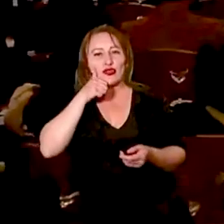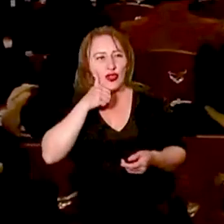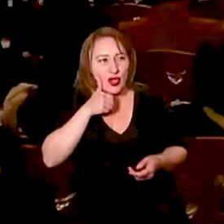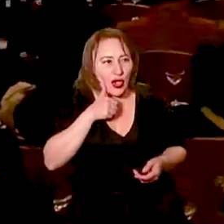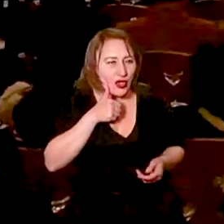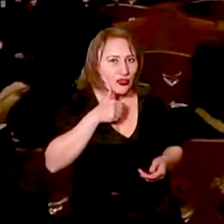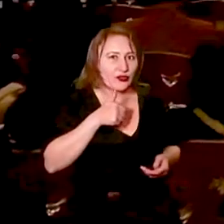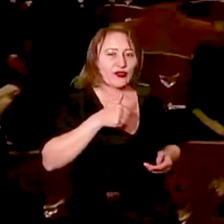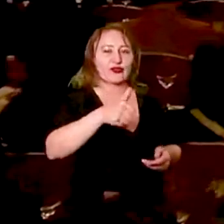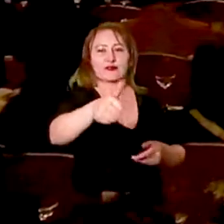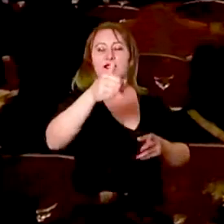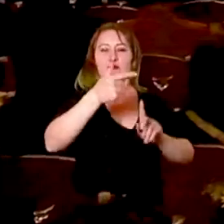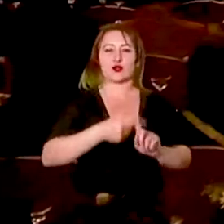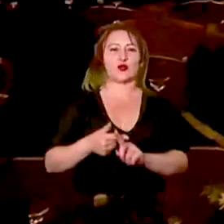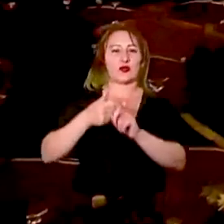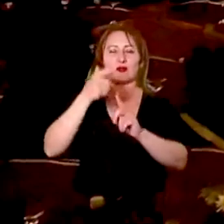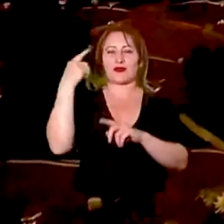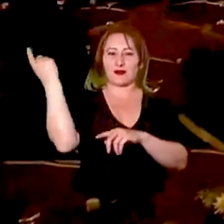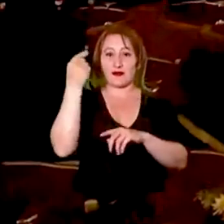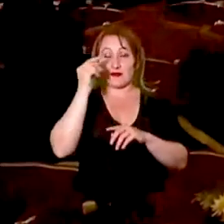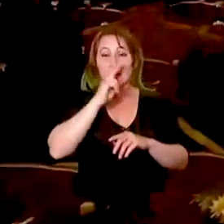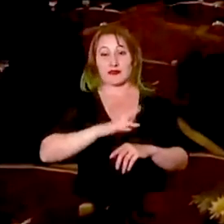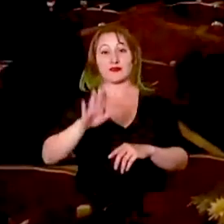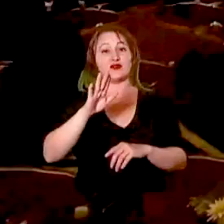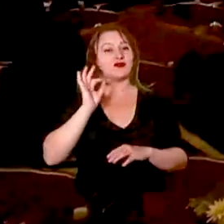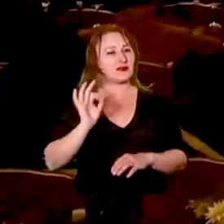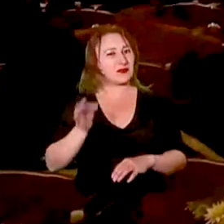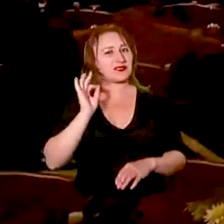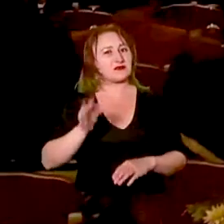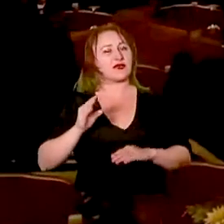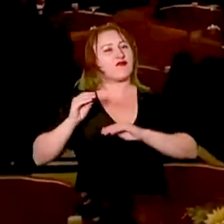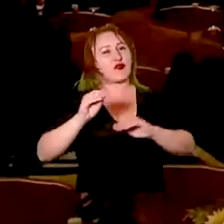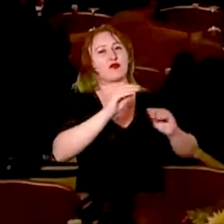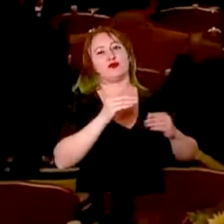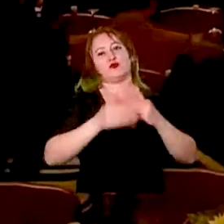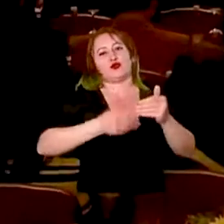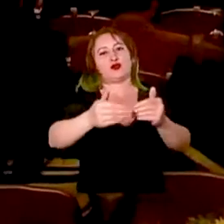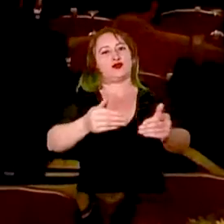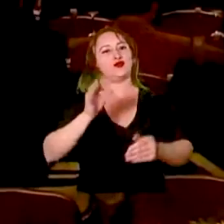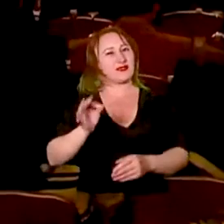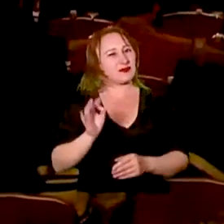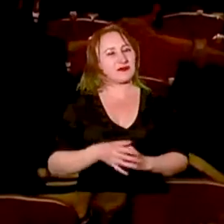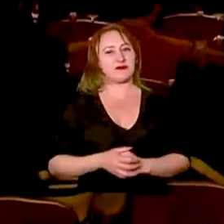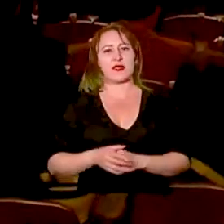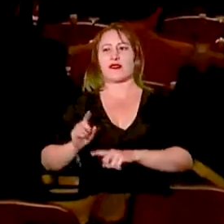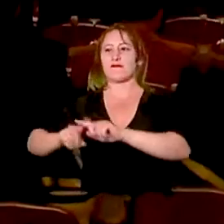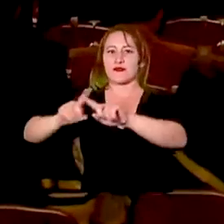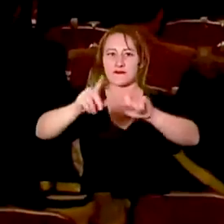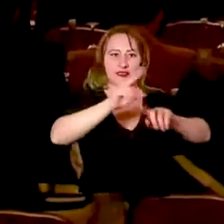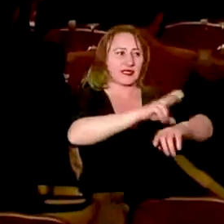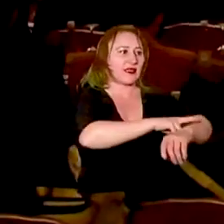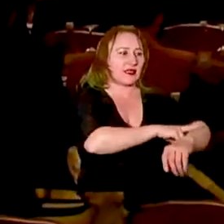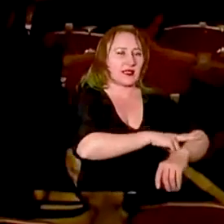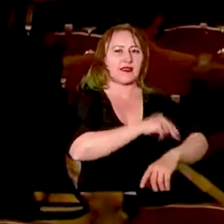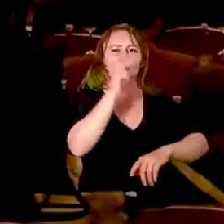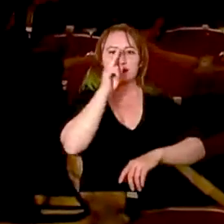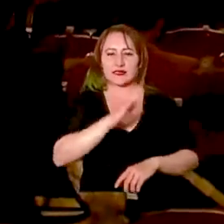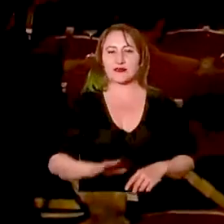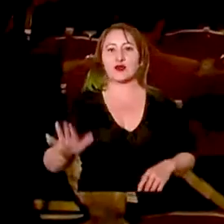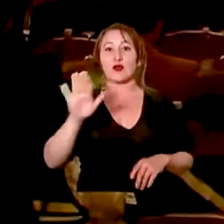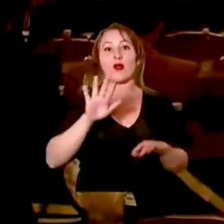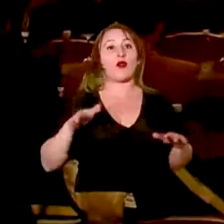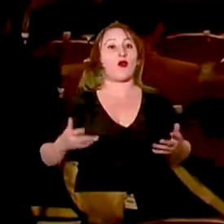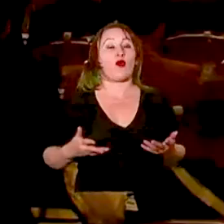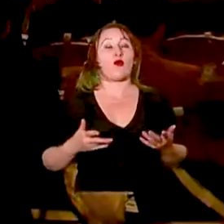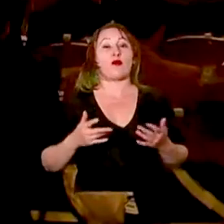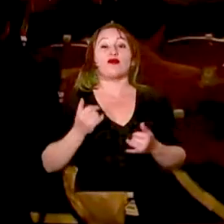días en la Procuraduría General de la Nación hay un proceso de formación. Desde las diferentes delegadas a nivel nacional